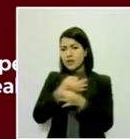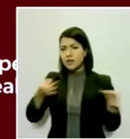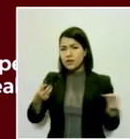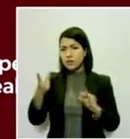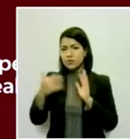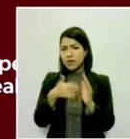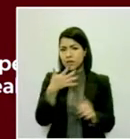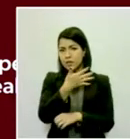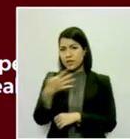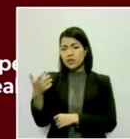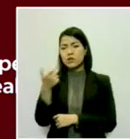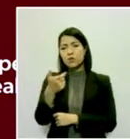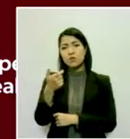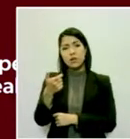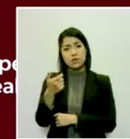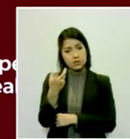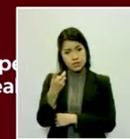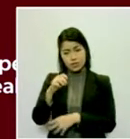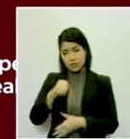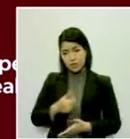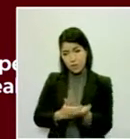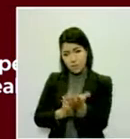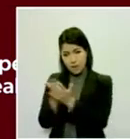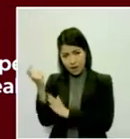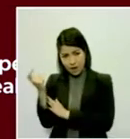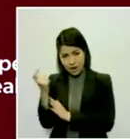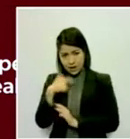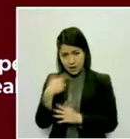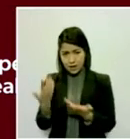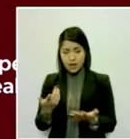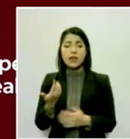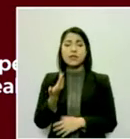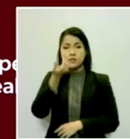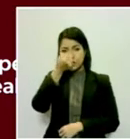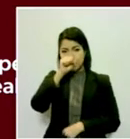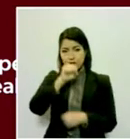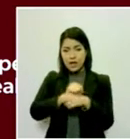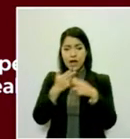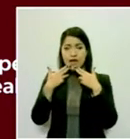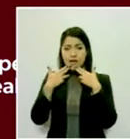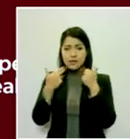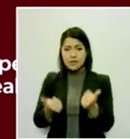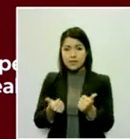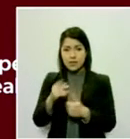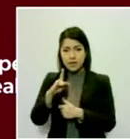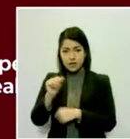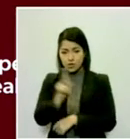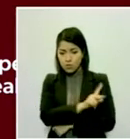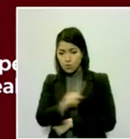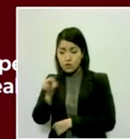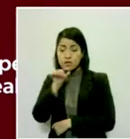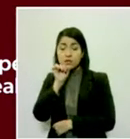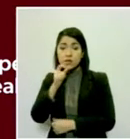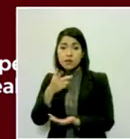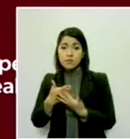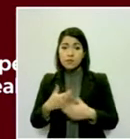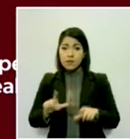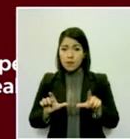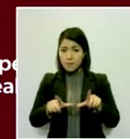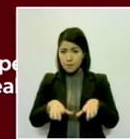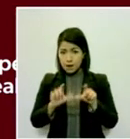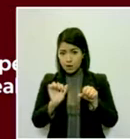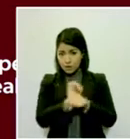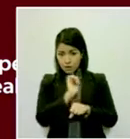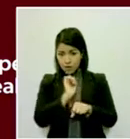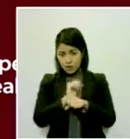son 2,500 pesos, que esto es un aprovechamiento de la Secretaría de Hacienda y Crédito Público. Las placas que tienen el mismo costo para cualquier